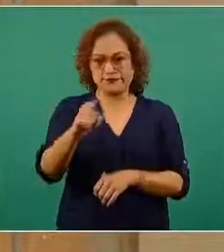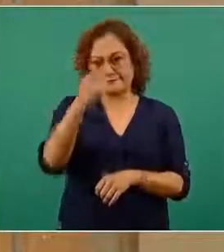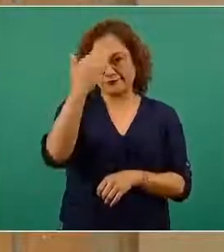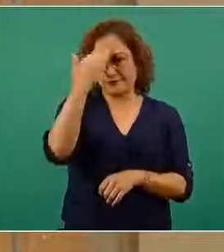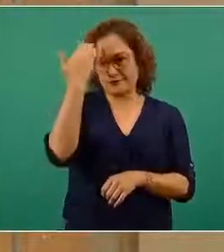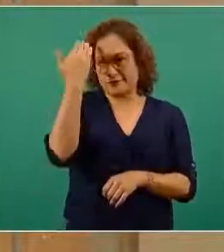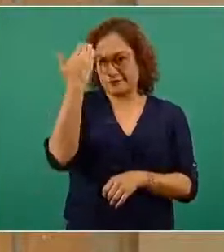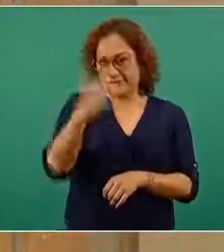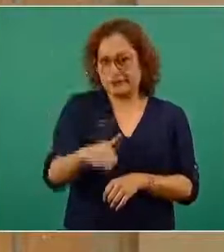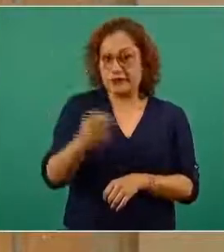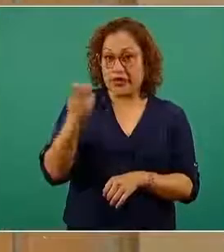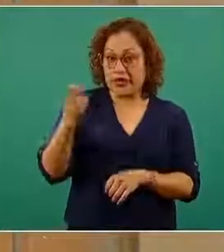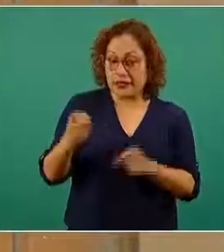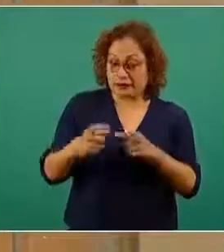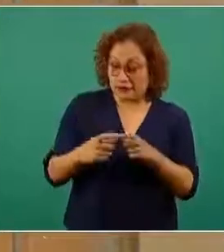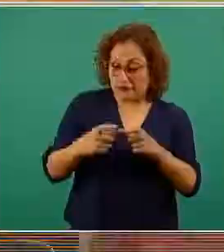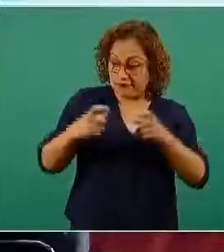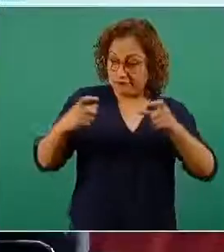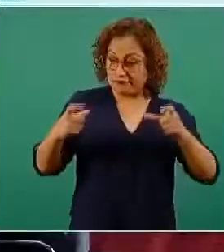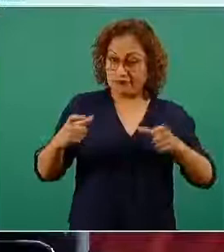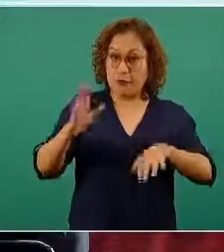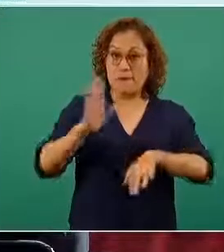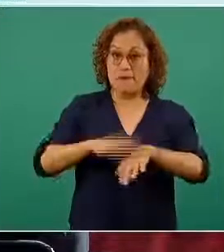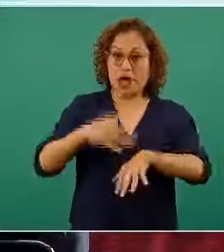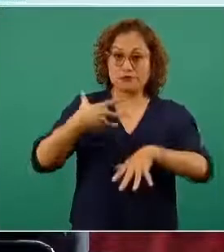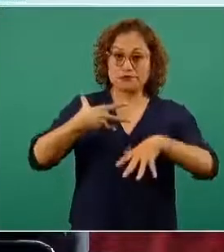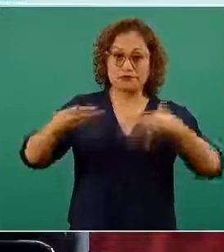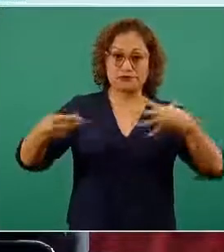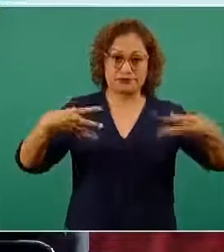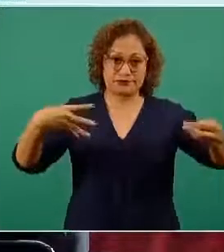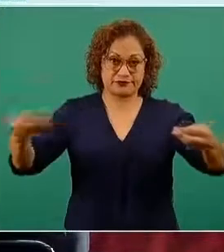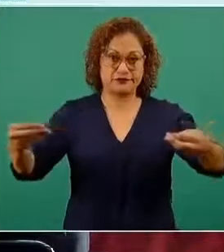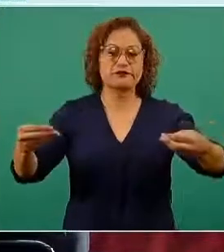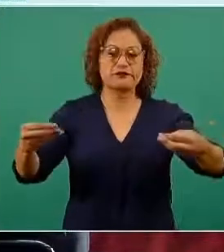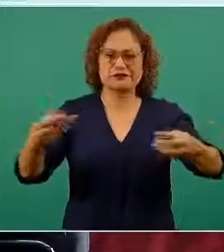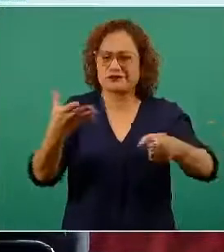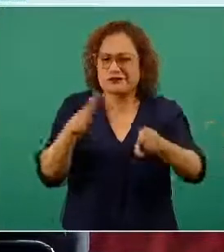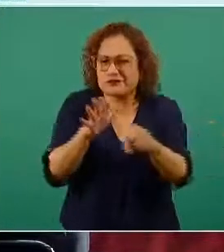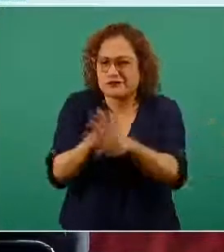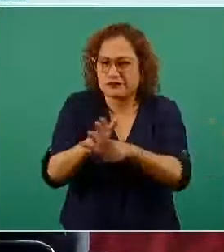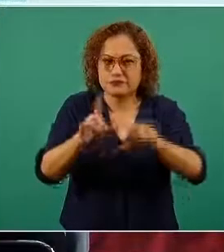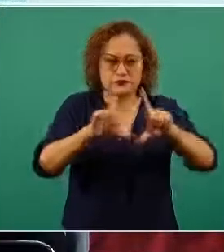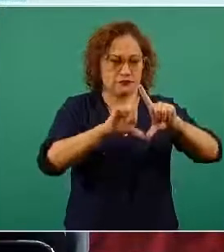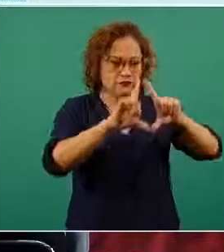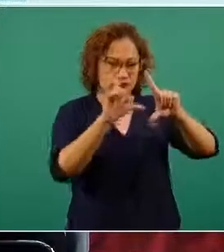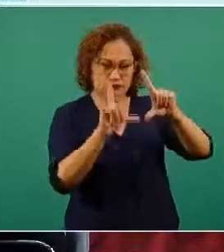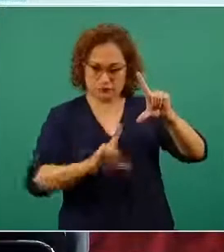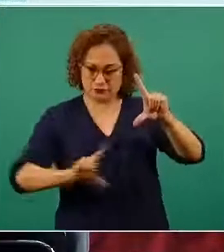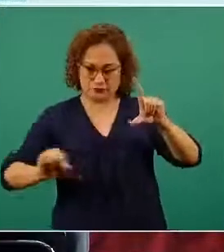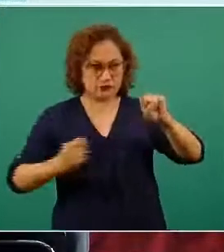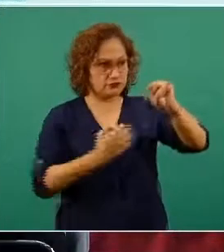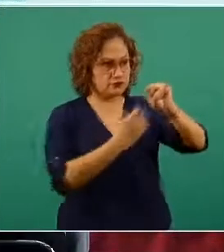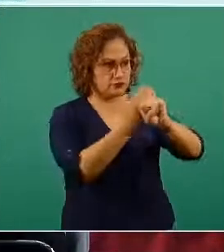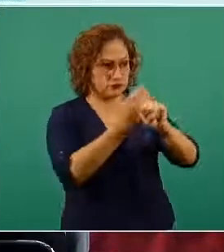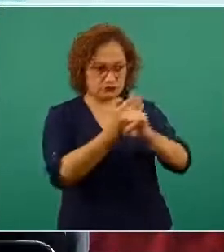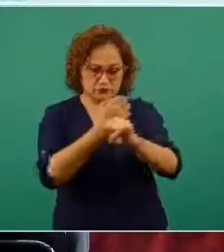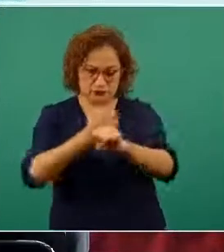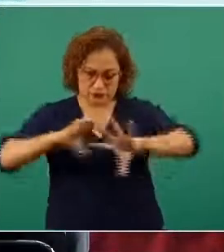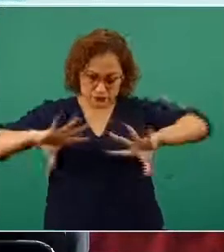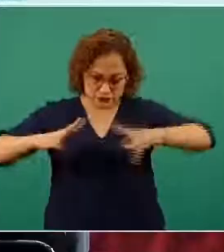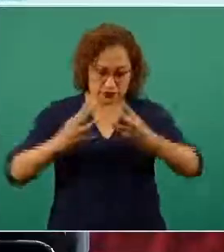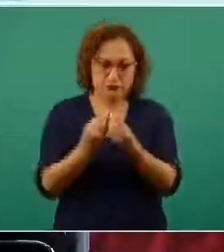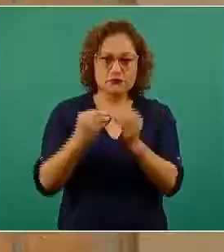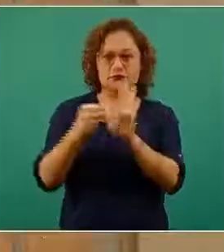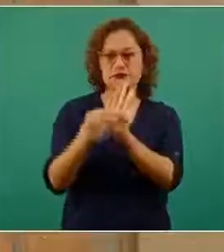esto es el aumento que se obtiene de todas las curvas o de las 32 curvas de comportamiento nacional para cada una de